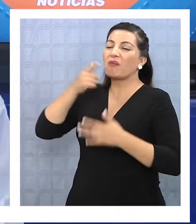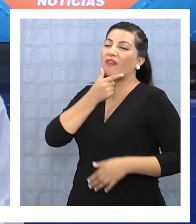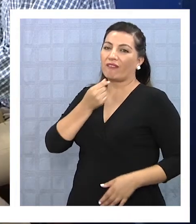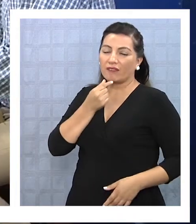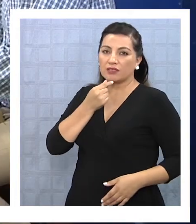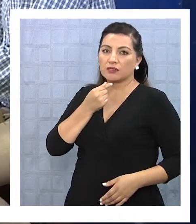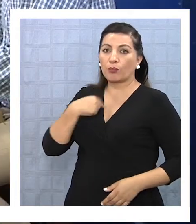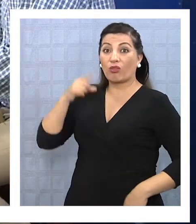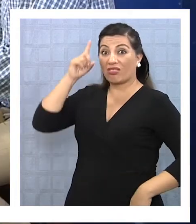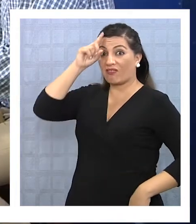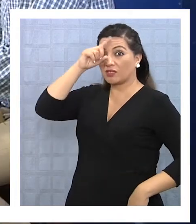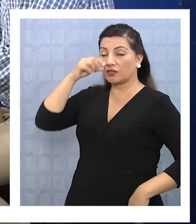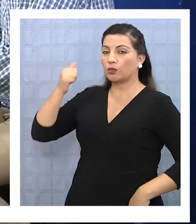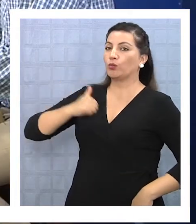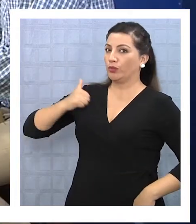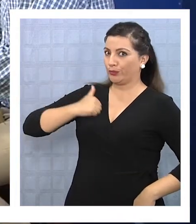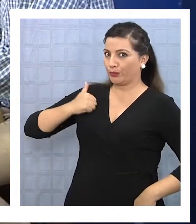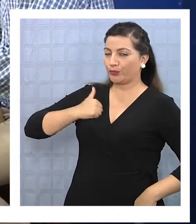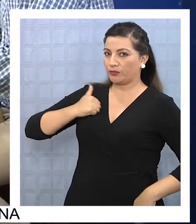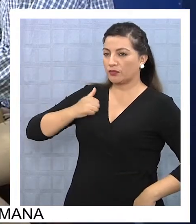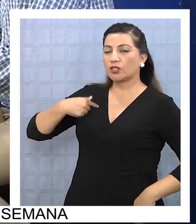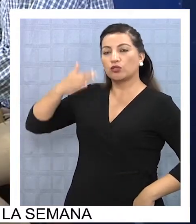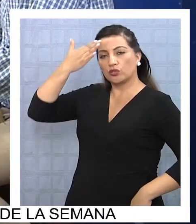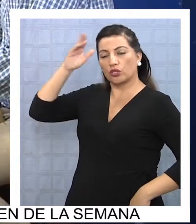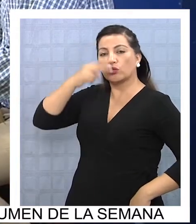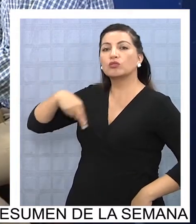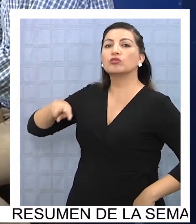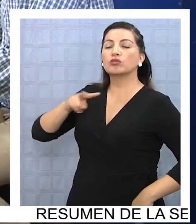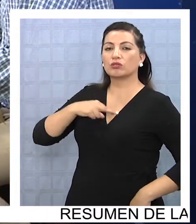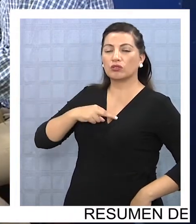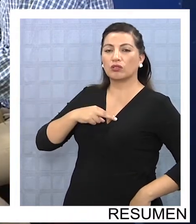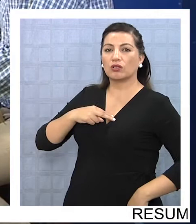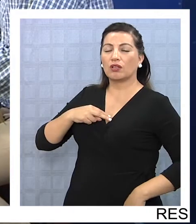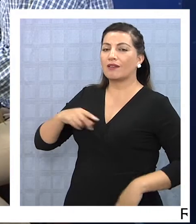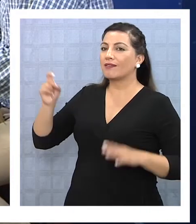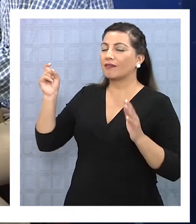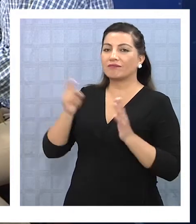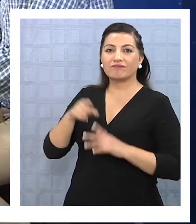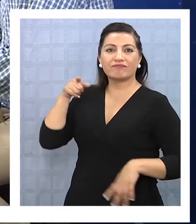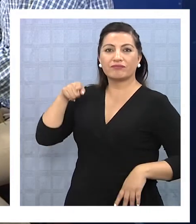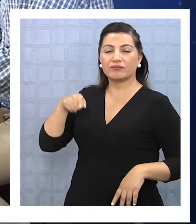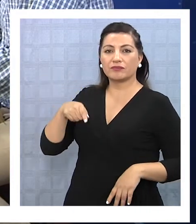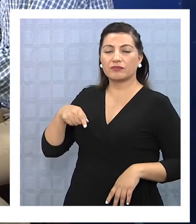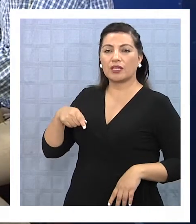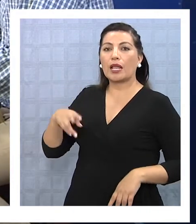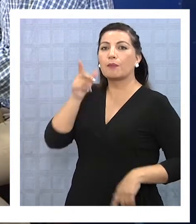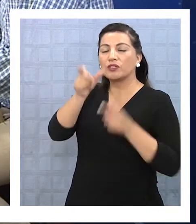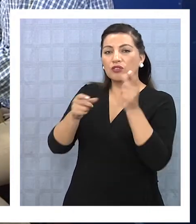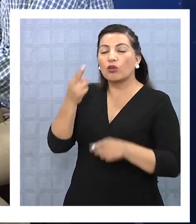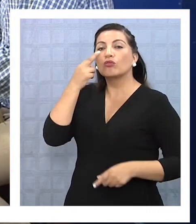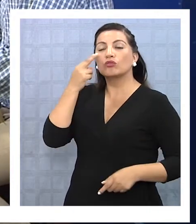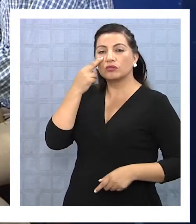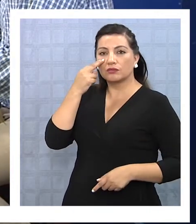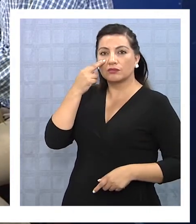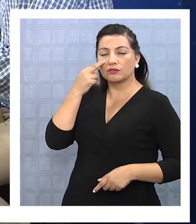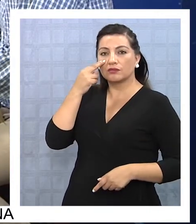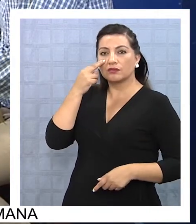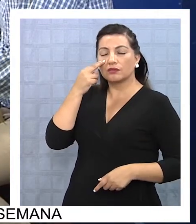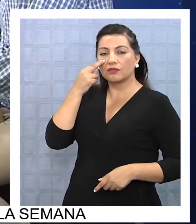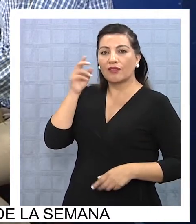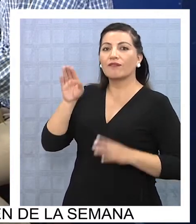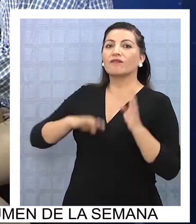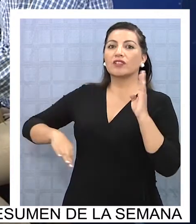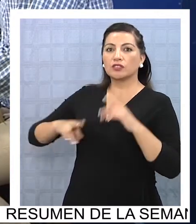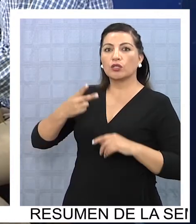fácil. Lo difícil es cumplir. Y yo creo que nosotros tenemos un récord que la gente conoce, que es